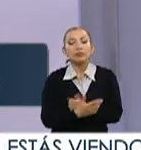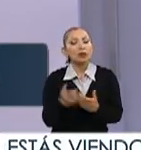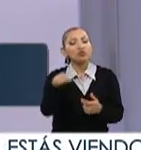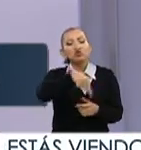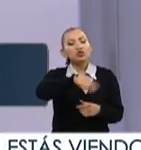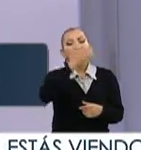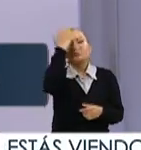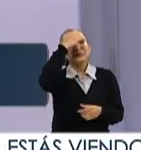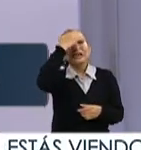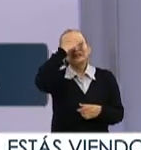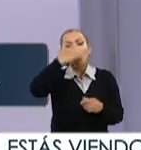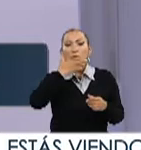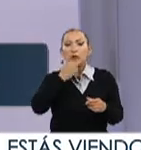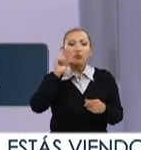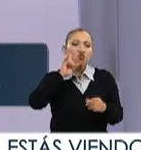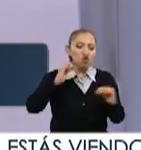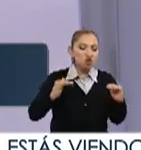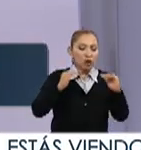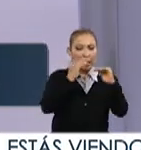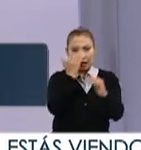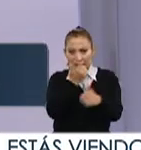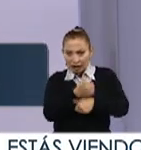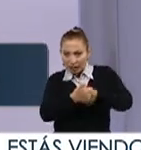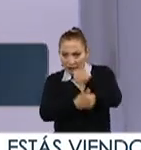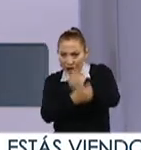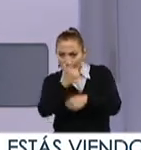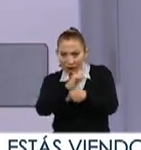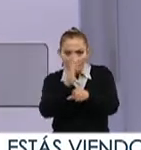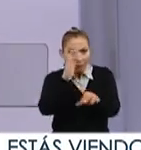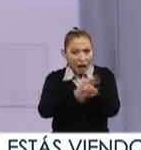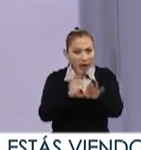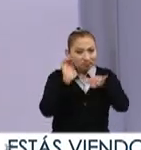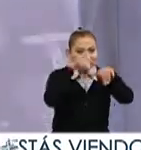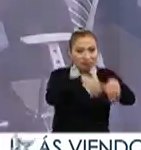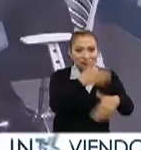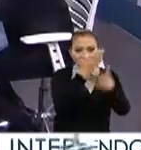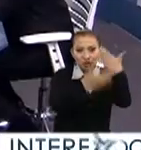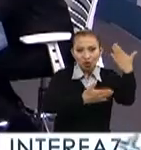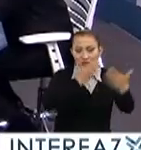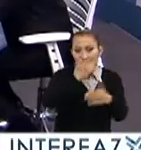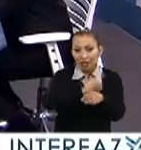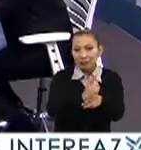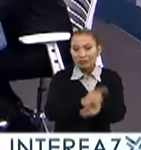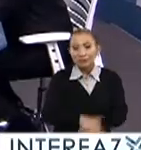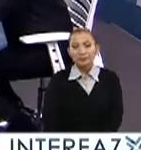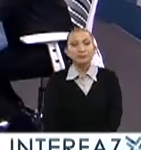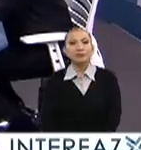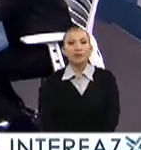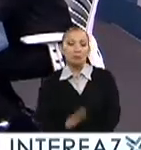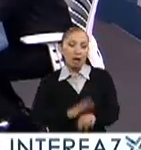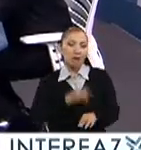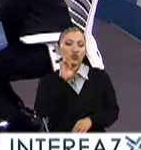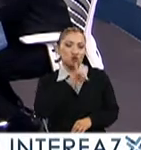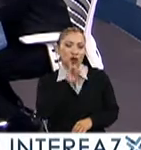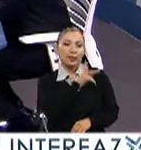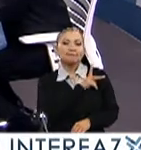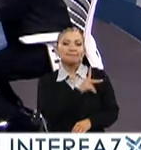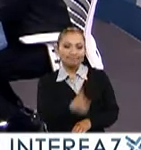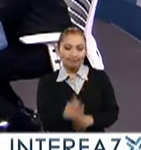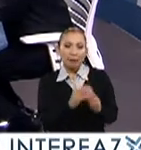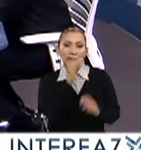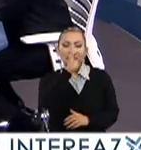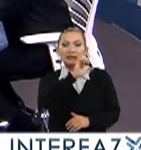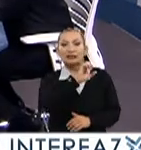tenido ustedes en la paridad hombres-mujeres? ¿Quiénes están más sujetos a desarrollar esta licenciatura? Son más mujeres. Más Normalmente